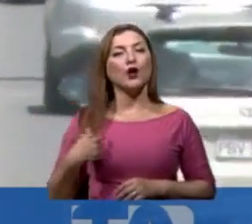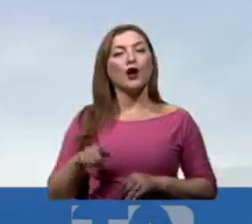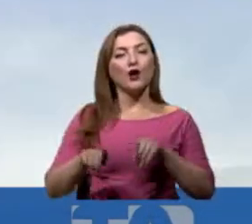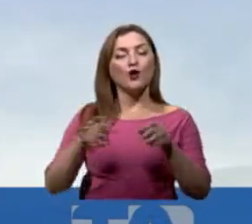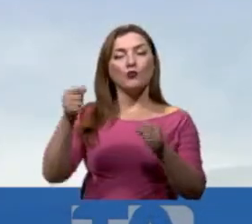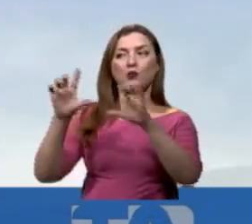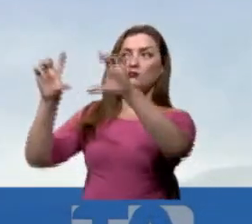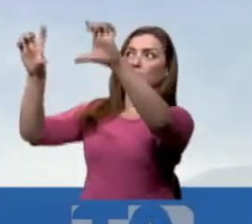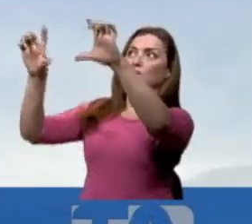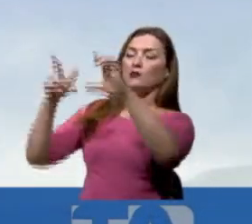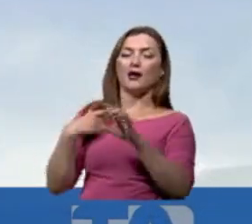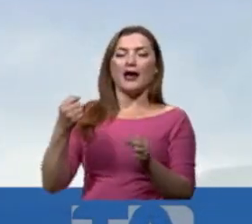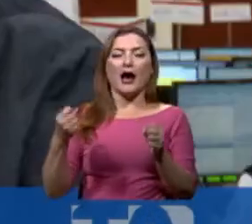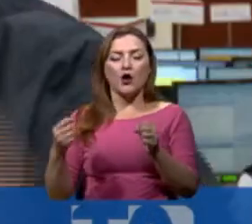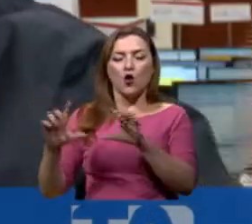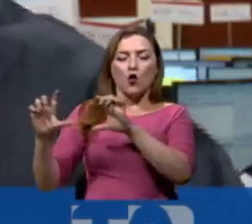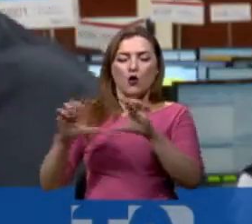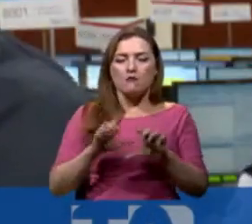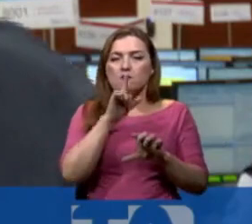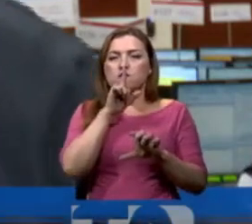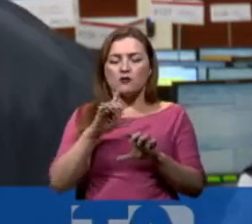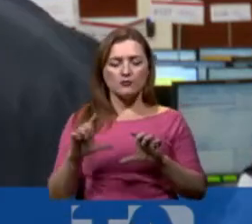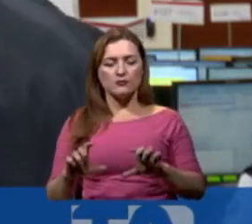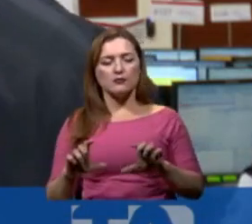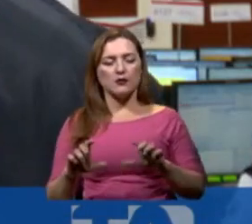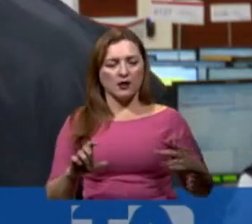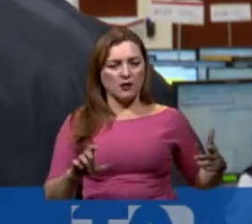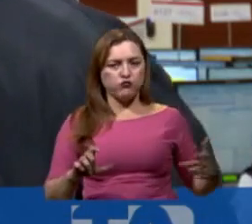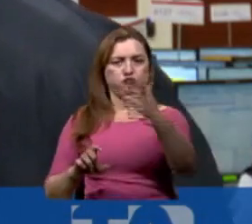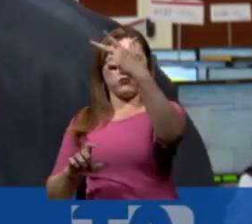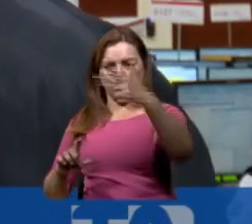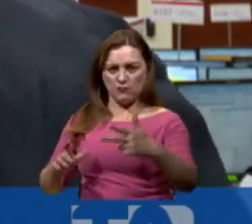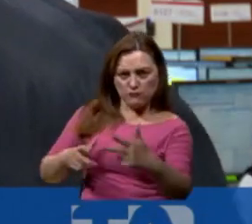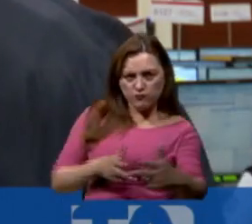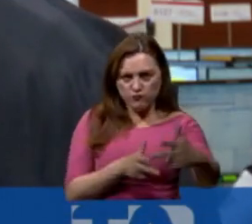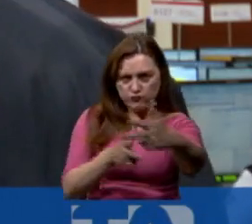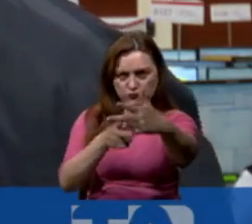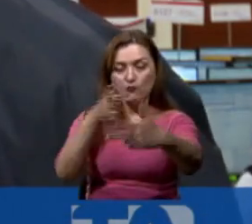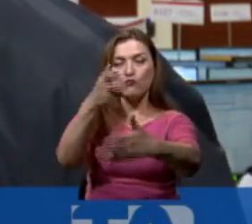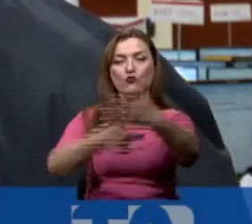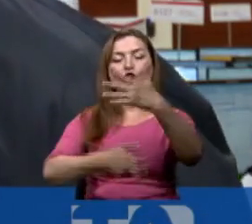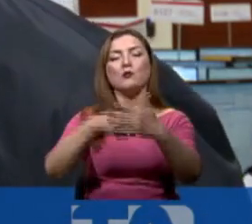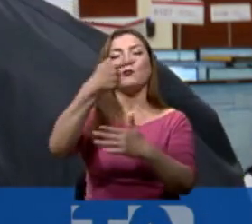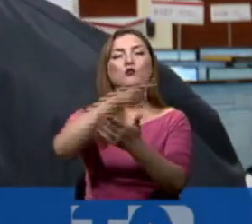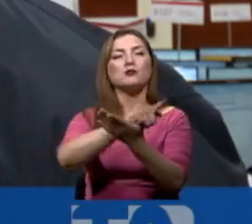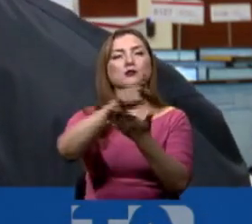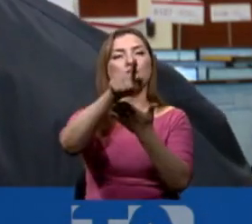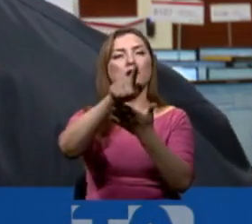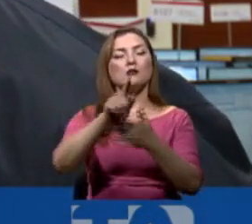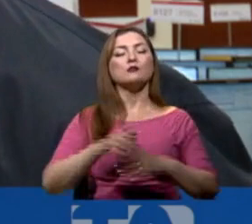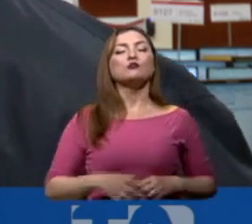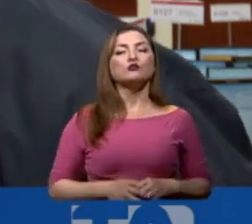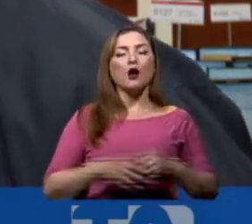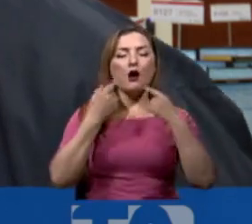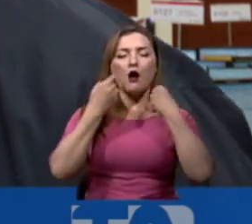móviles y estos son los que van a servir para esta migración hacia la sanción. Nosotros a partir de la próxima semana igualaremos nosotros los